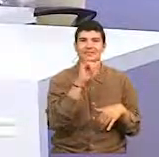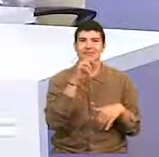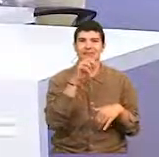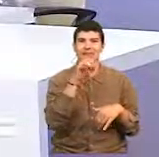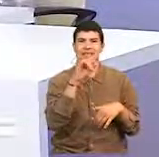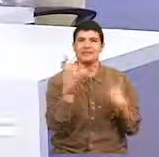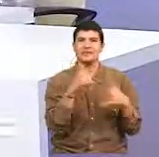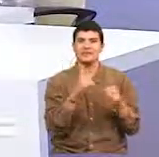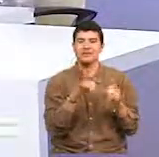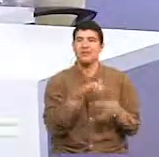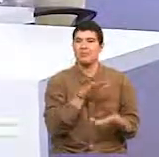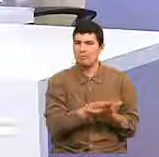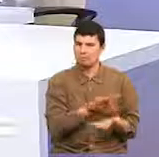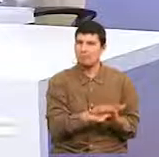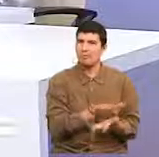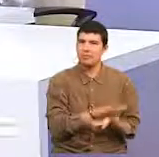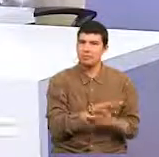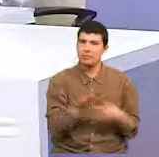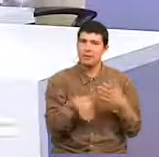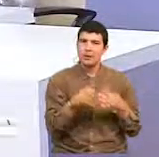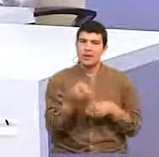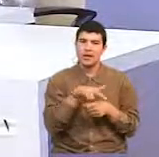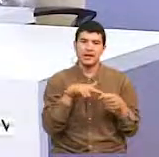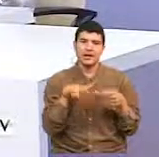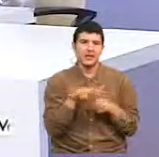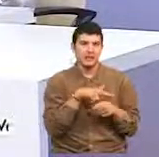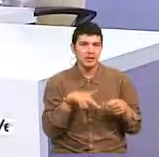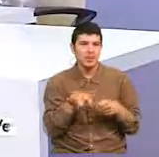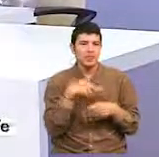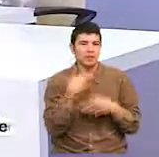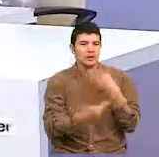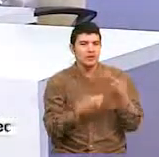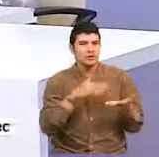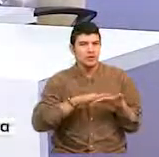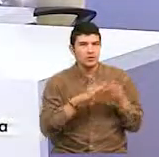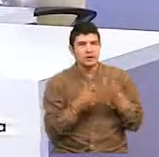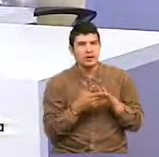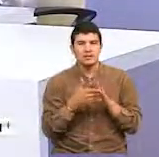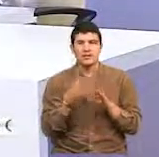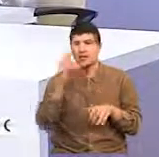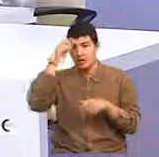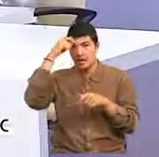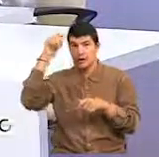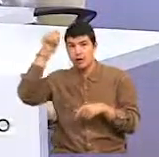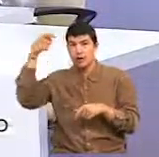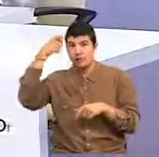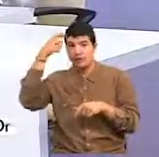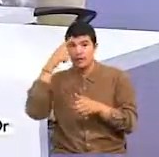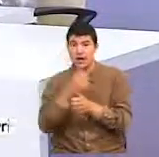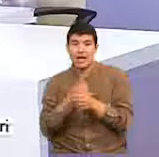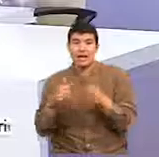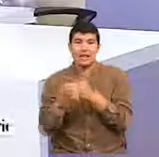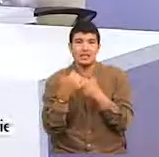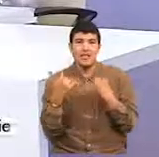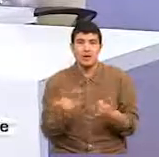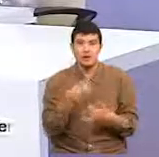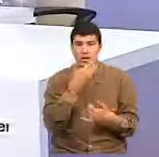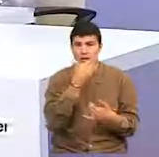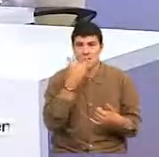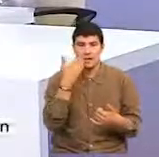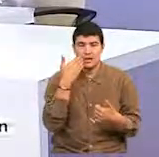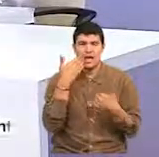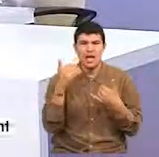pues complacido por lo que es la región y por supuesto lo que es el proceso de paz que el gobierno nacional adelanta con la FARC. En ese momento el